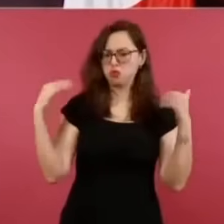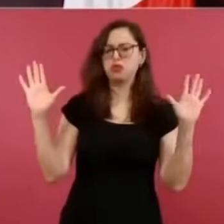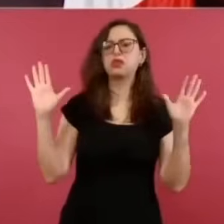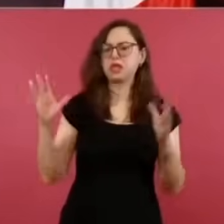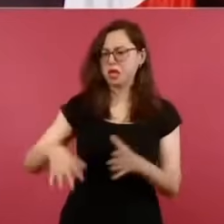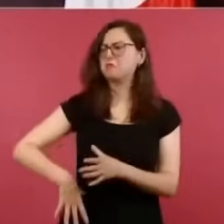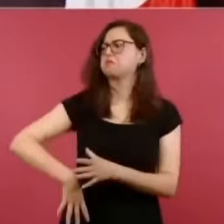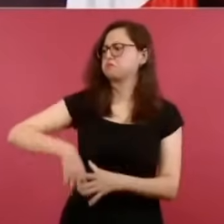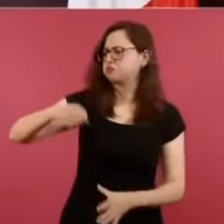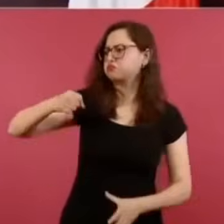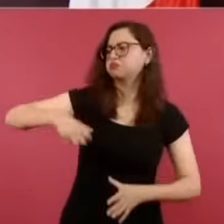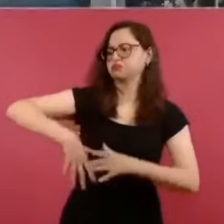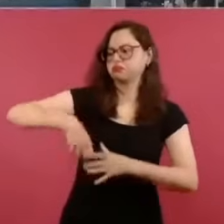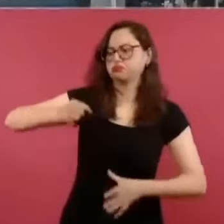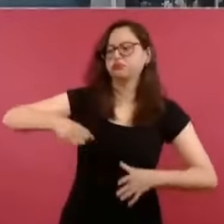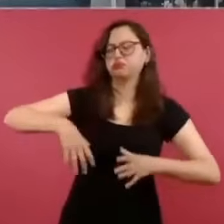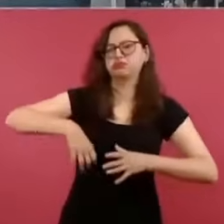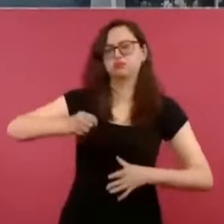que